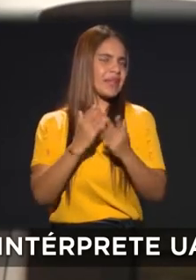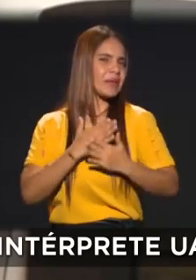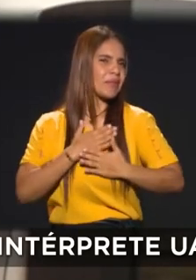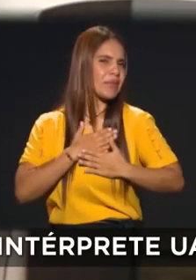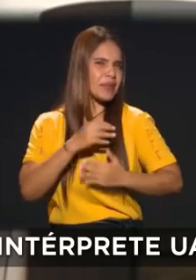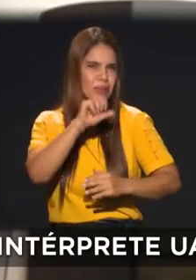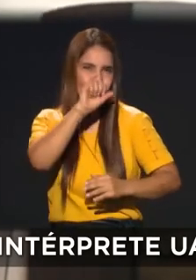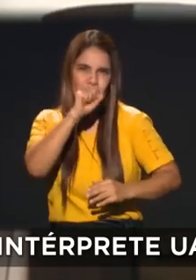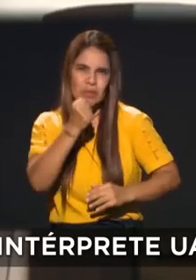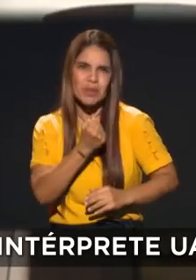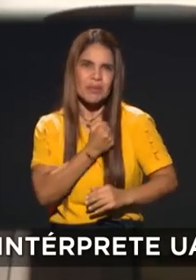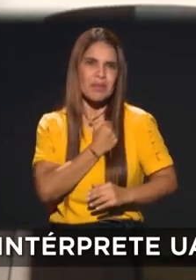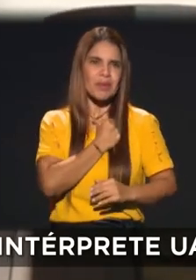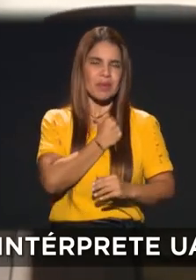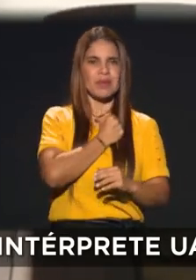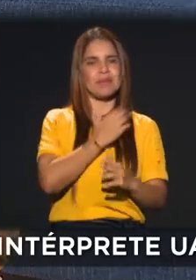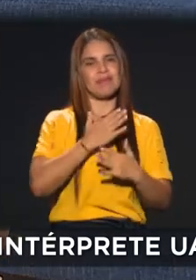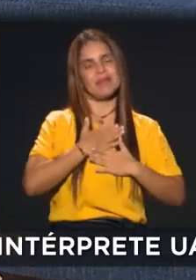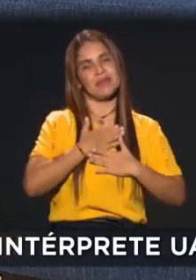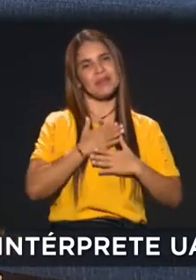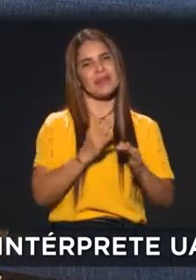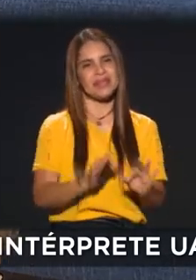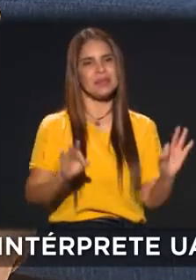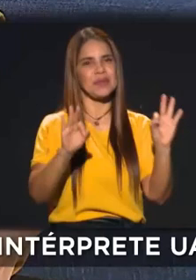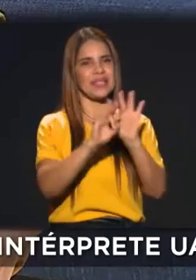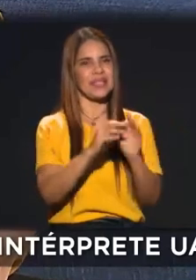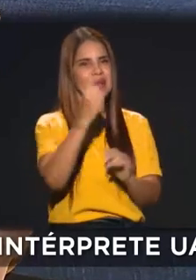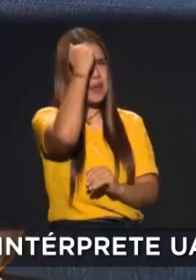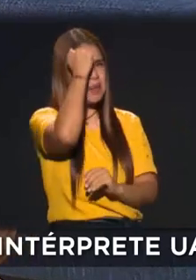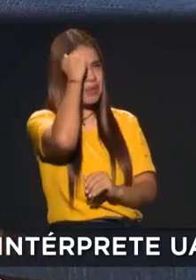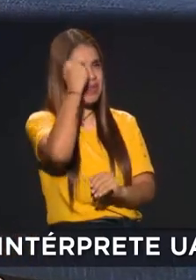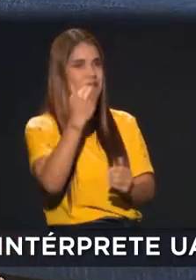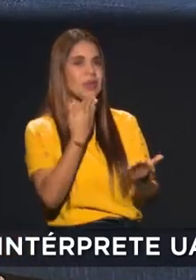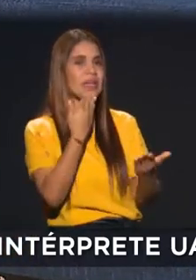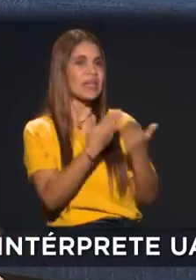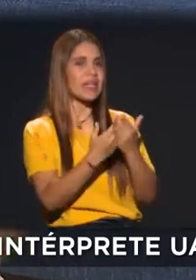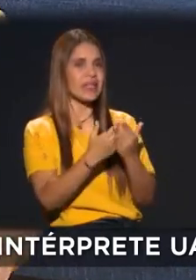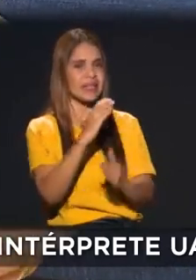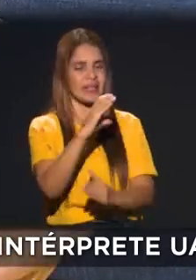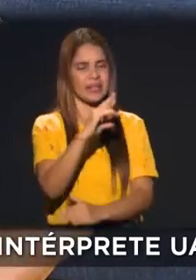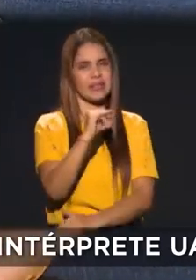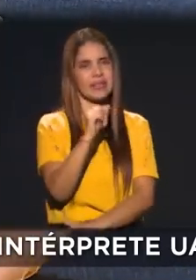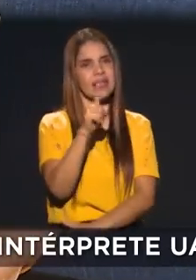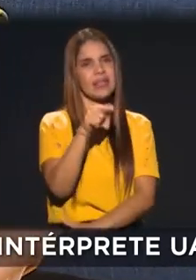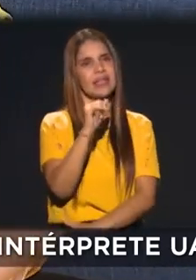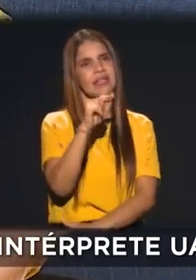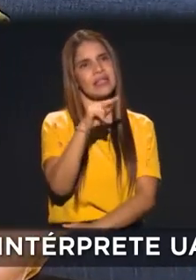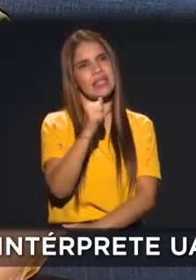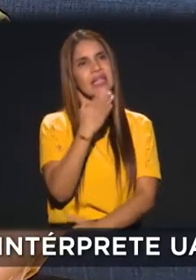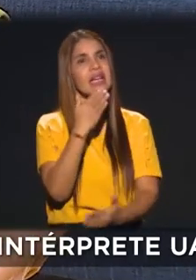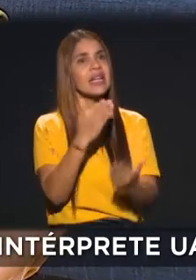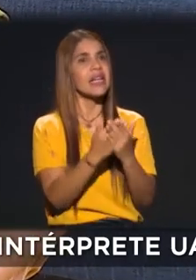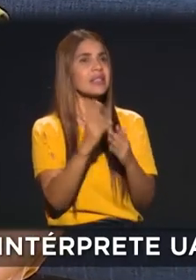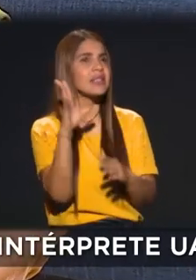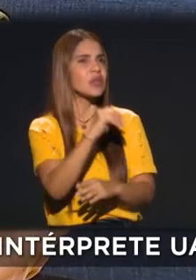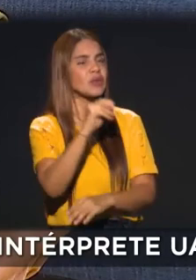para nosotros, que es nuestra primera prioridad. Así es, profesora Cristina, muchas gracias por acompañarnos. A todos ustedes, gracias por estar